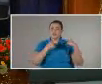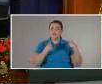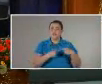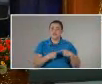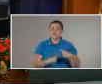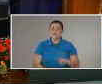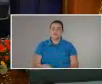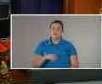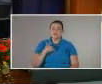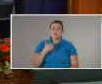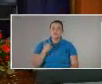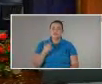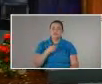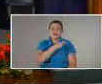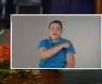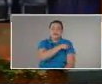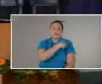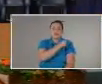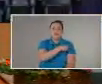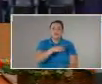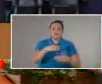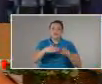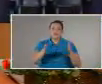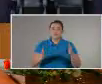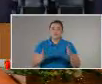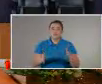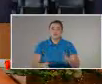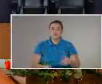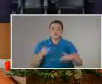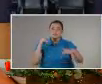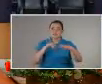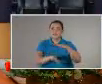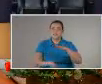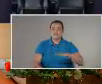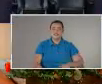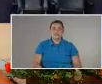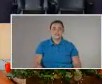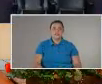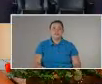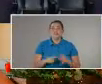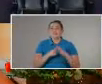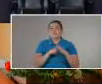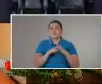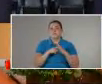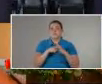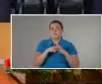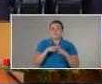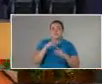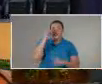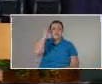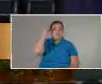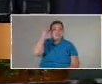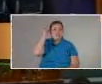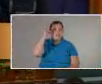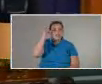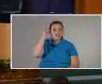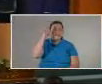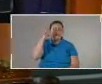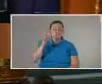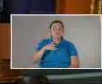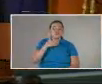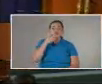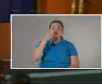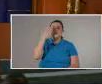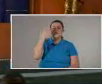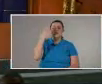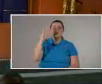funeral o siente un hospital y entra en un tipo de shock ahí, le empieza a doler la cabeza, tiene el simple olor. Pero ¿qué